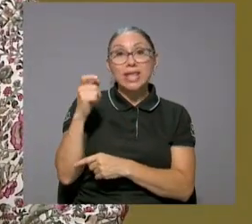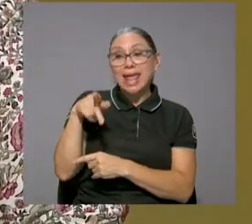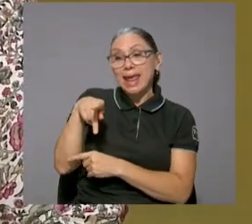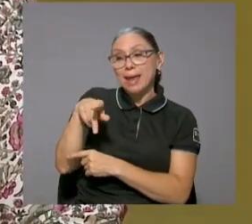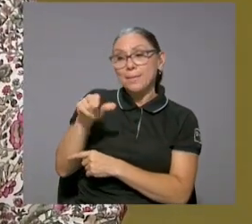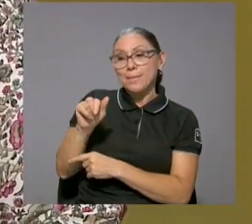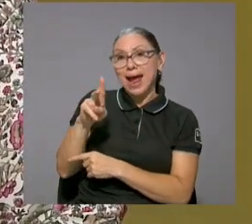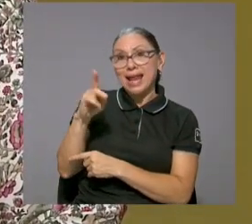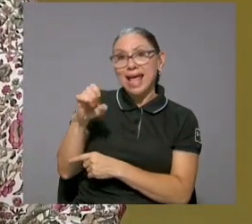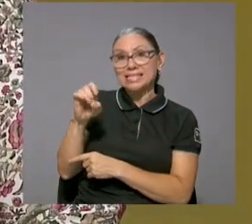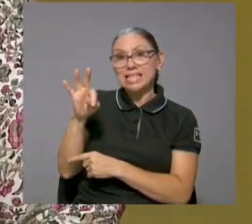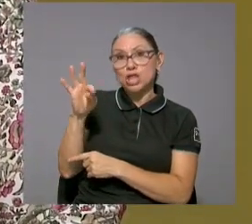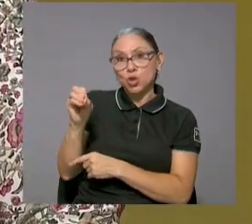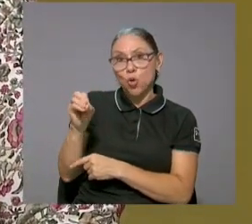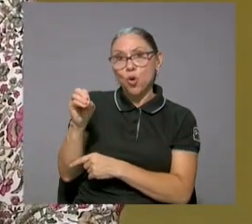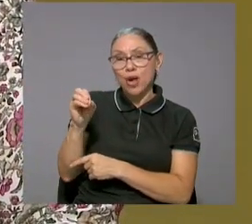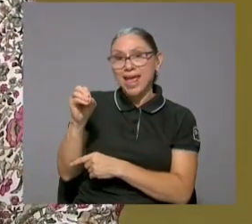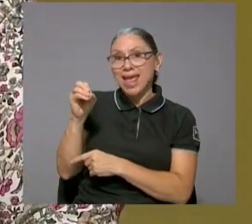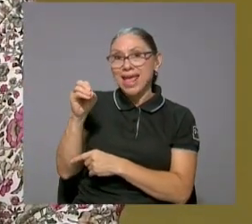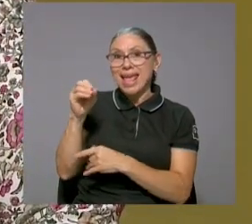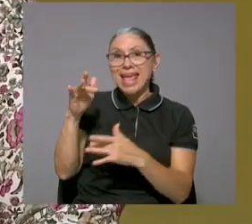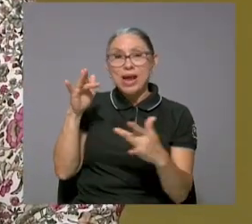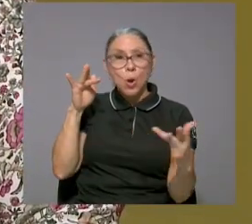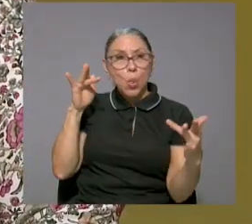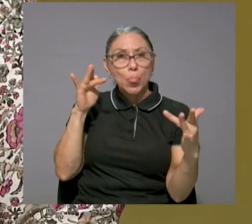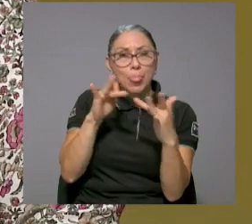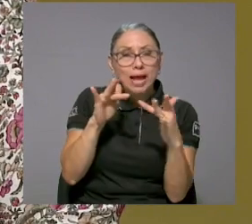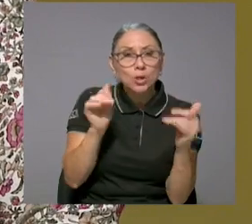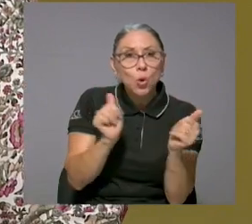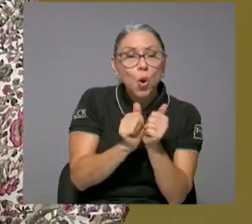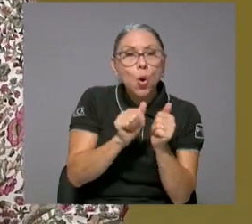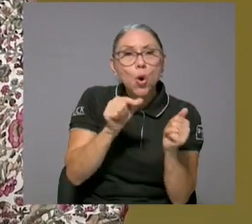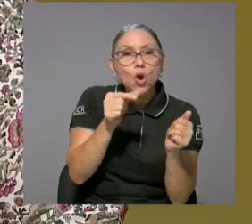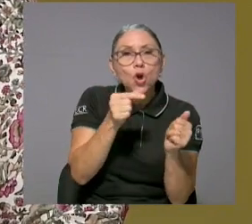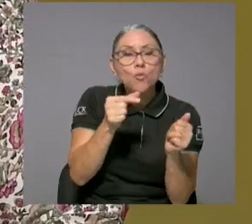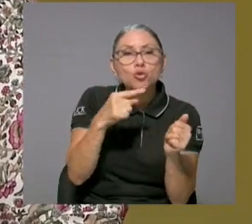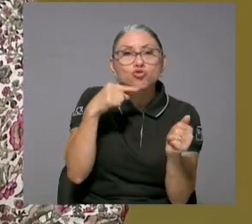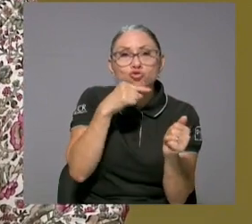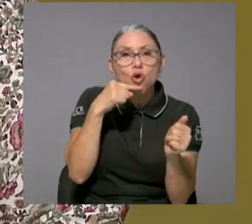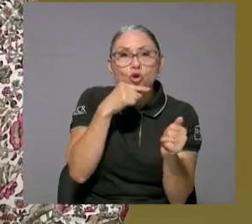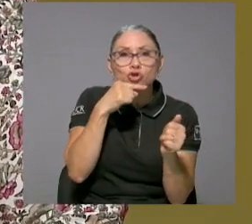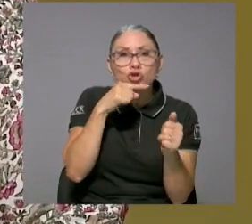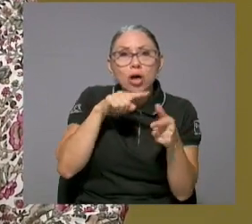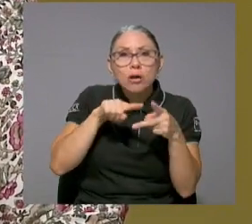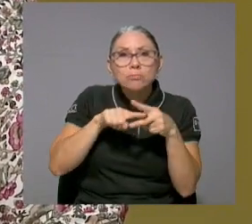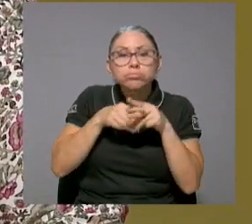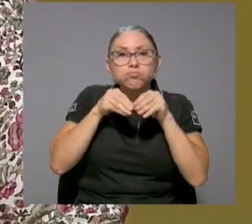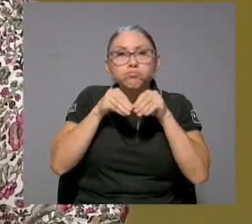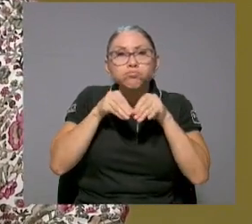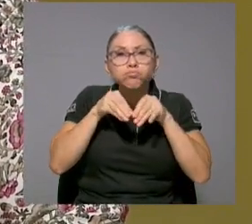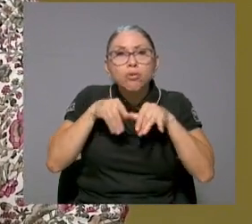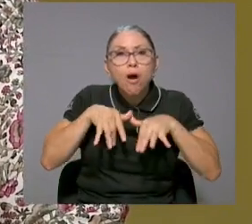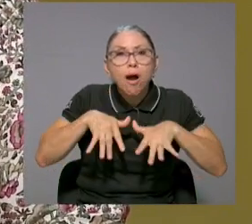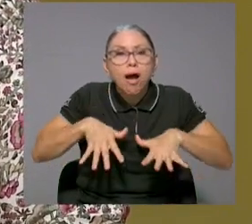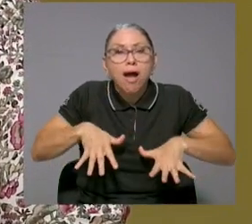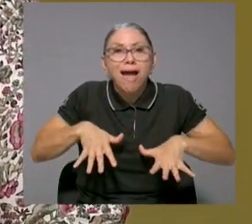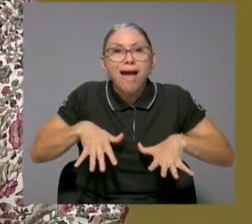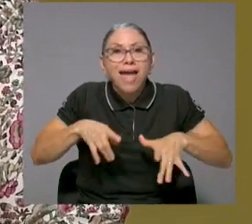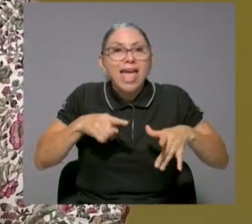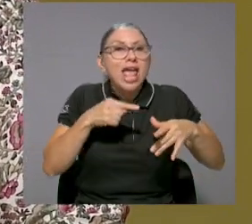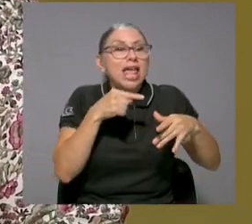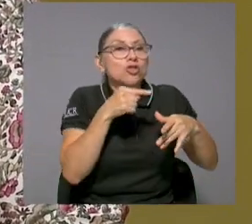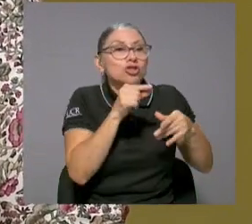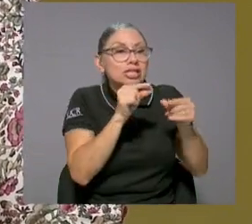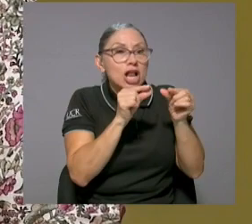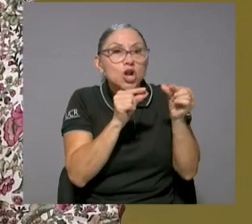produce entra directamente en contacto con los glóbulos rojos que nosotros tenemos, se empieza a reproducir y hace que el glóbulo rojo de alguna manera se destruya,